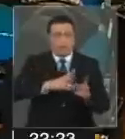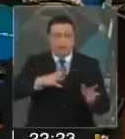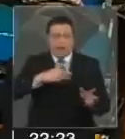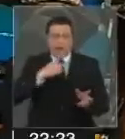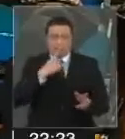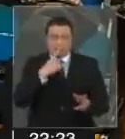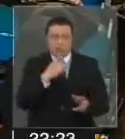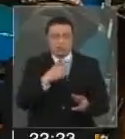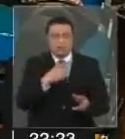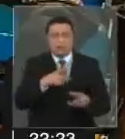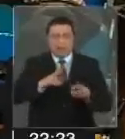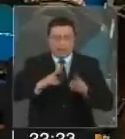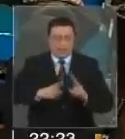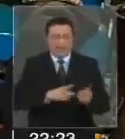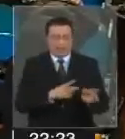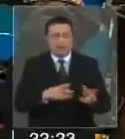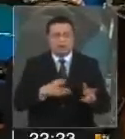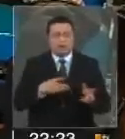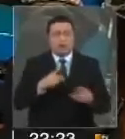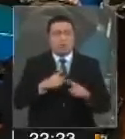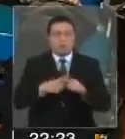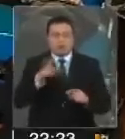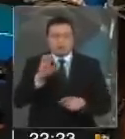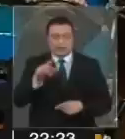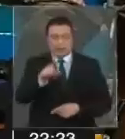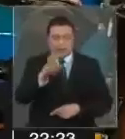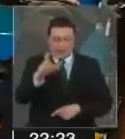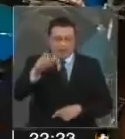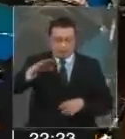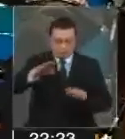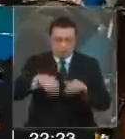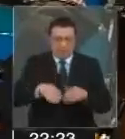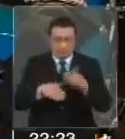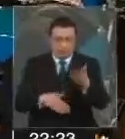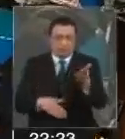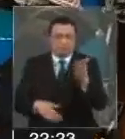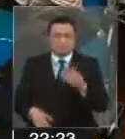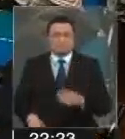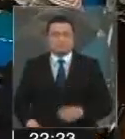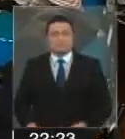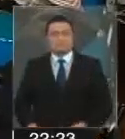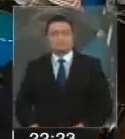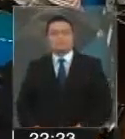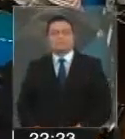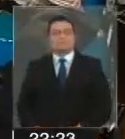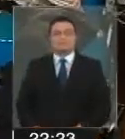la batalla del guerrero por ser él mismo.